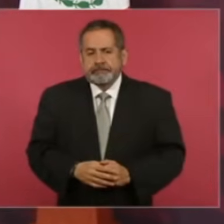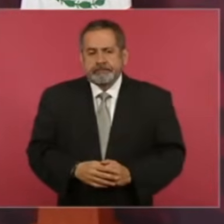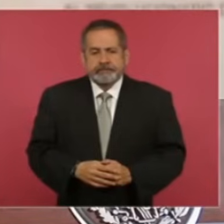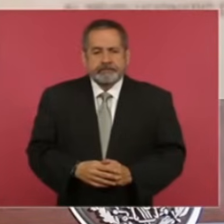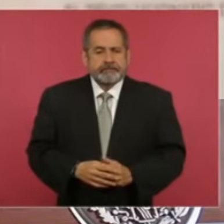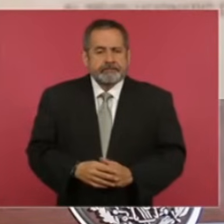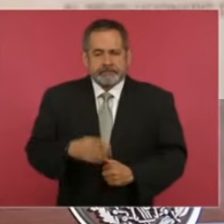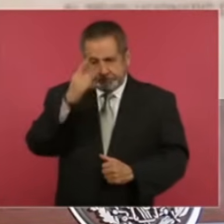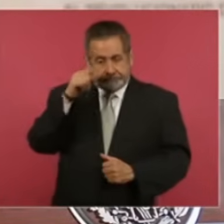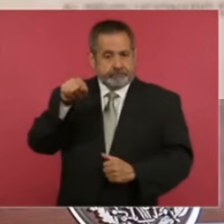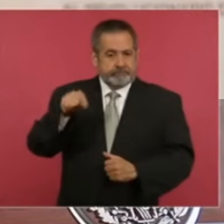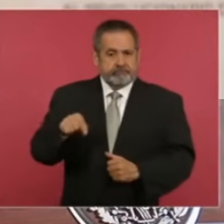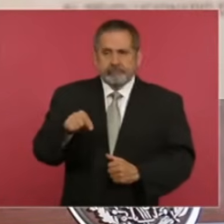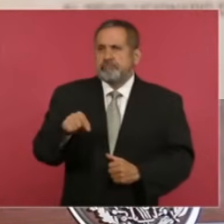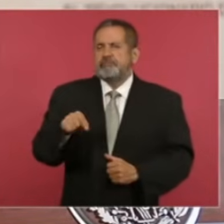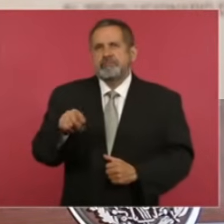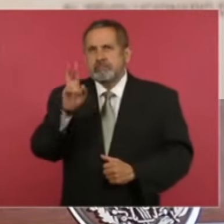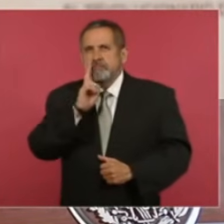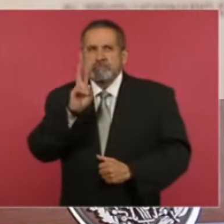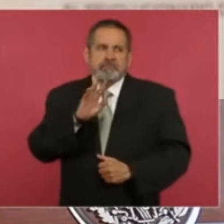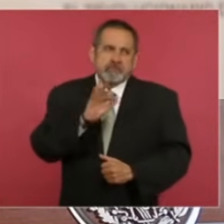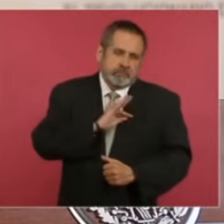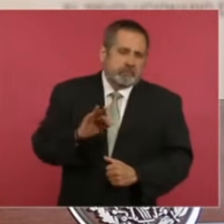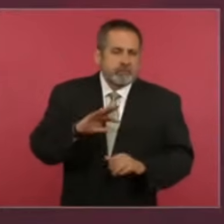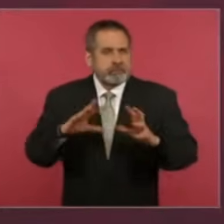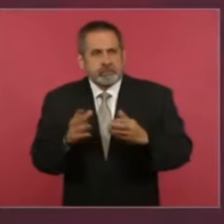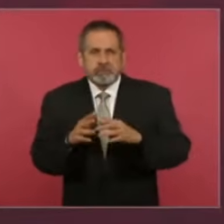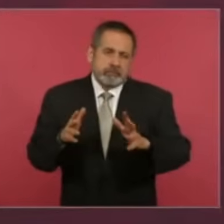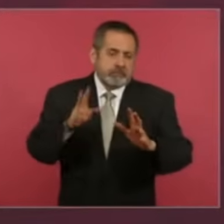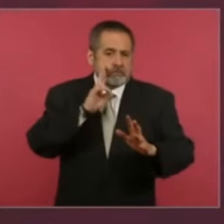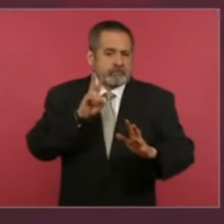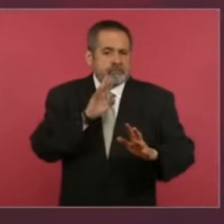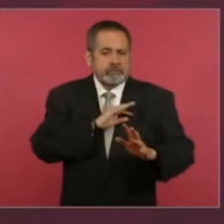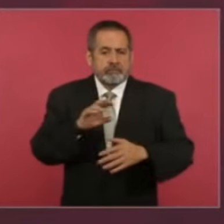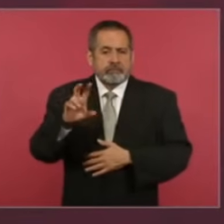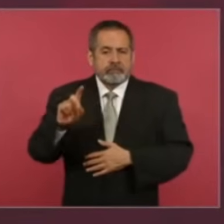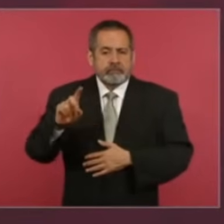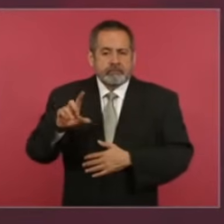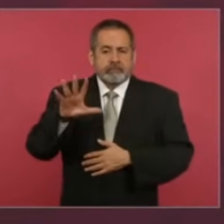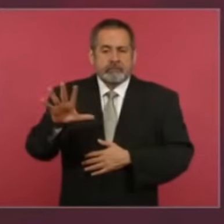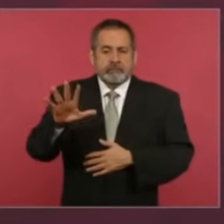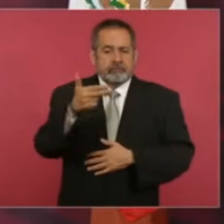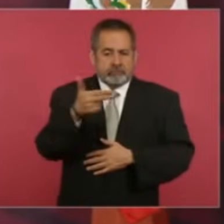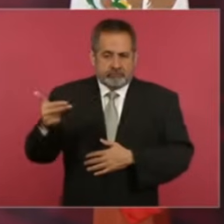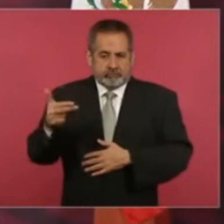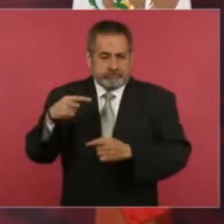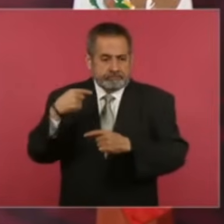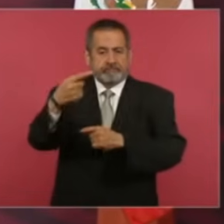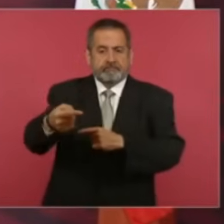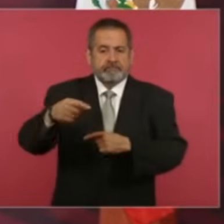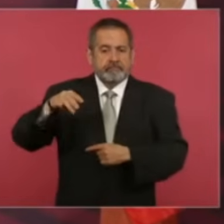tener funcionando cuando menos 35 hoteles para